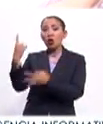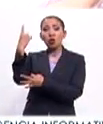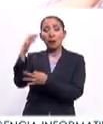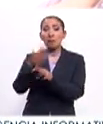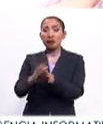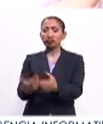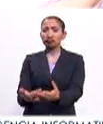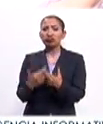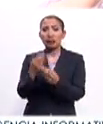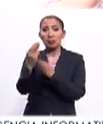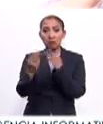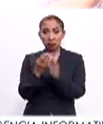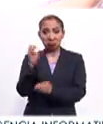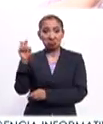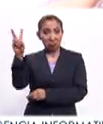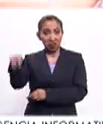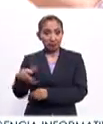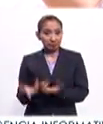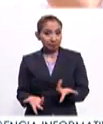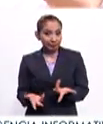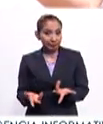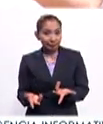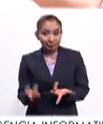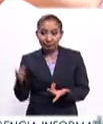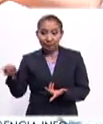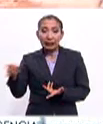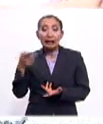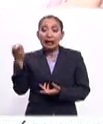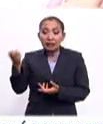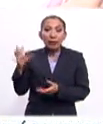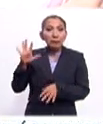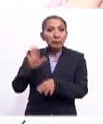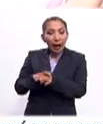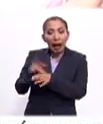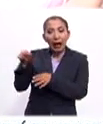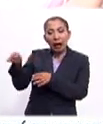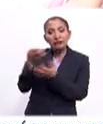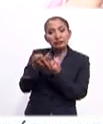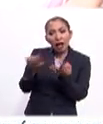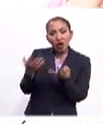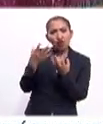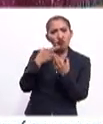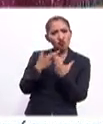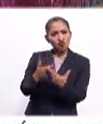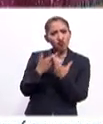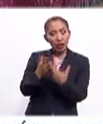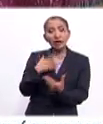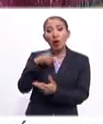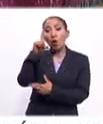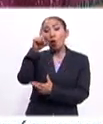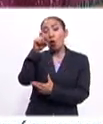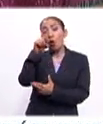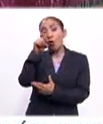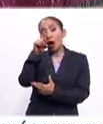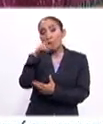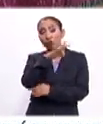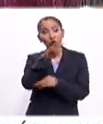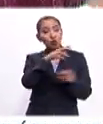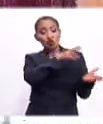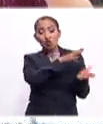las más ricas del mundo. Así es, así es. Y entonces a eso además le agrégale el uso de agua que es de